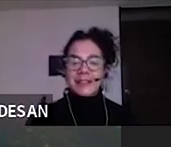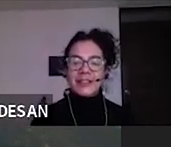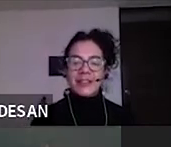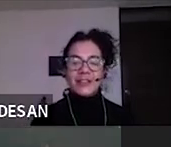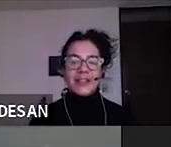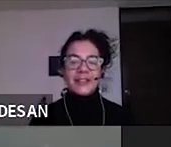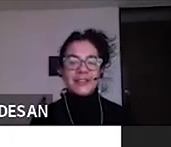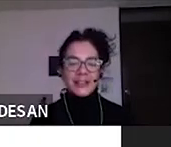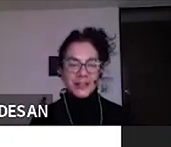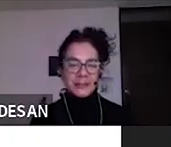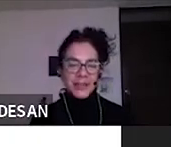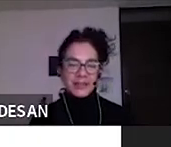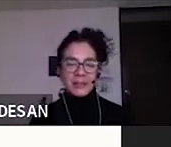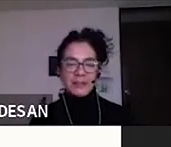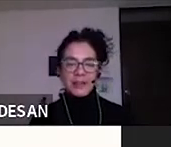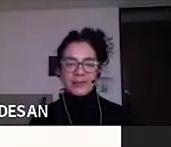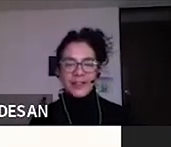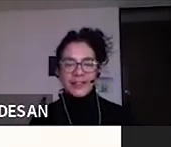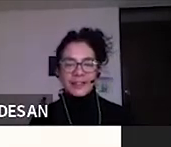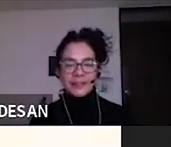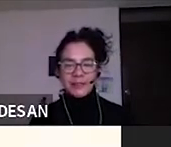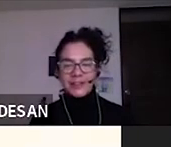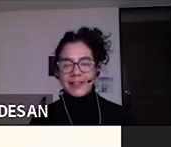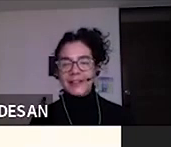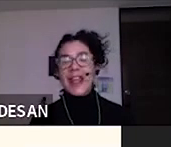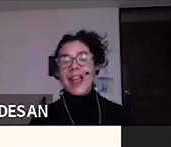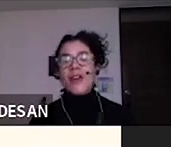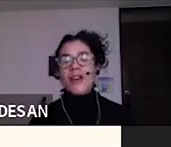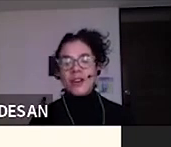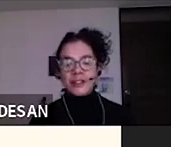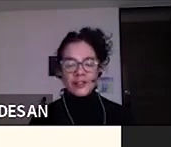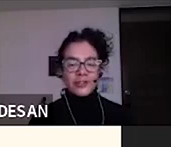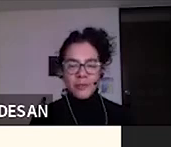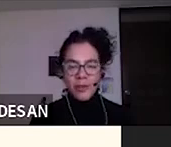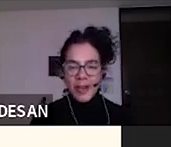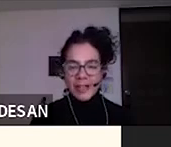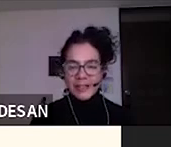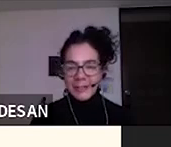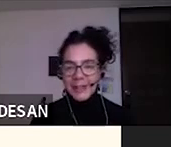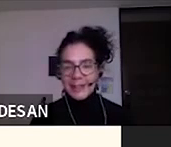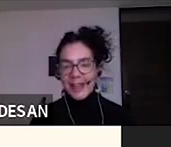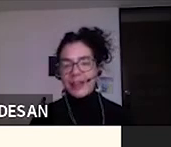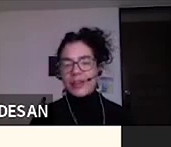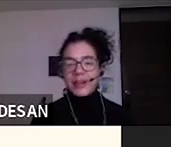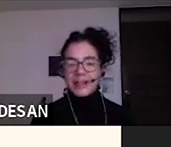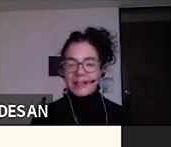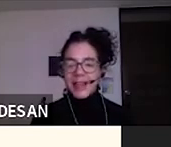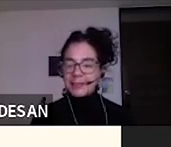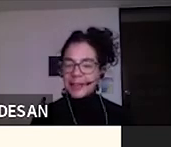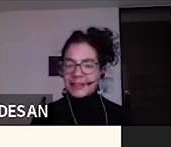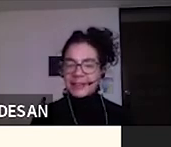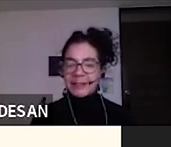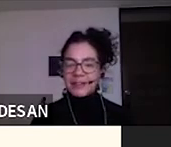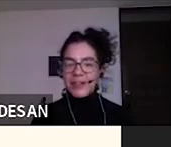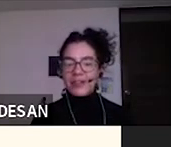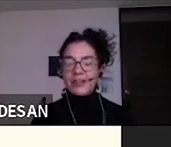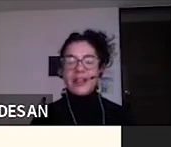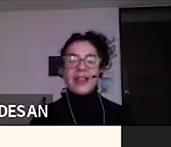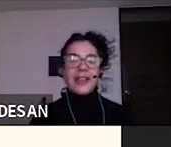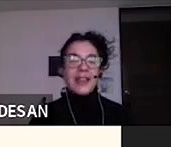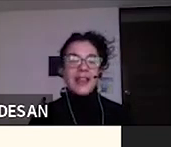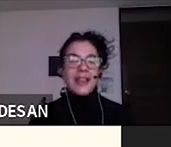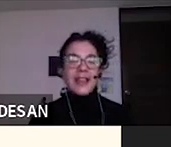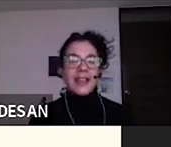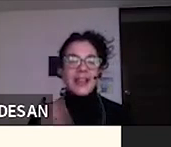presentaciones y los espacios de preguntas y respuestas. Hoy nos convoca el tema de gobernanza y participación.